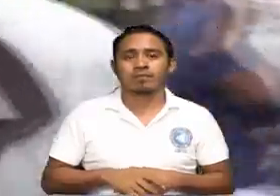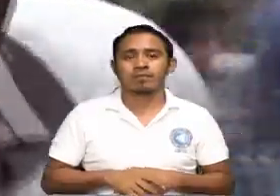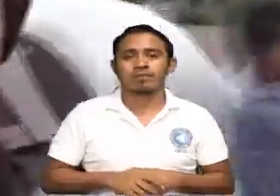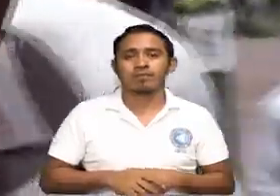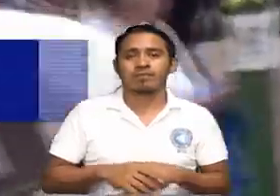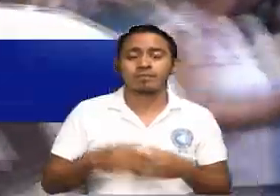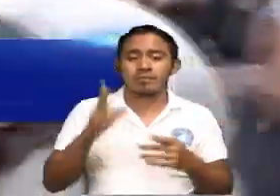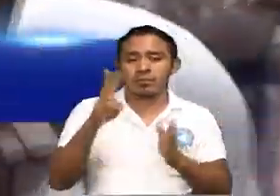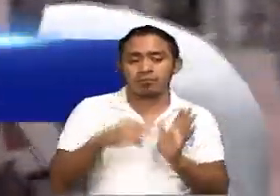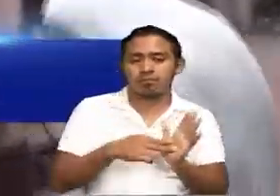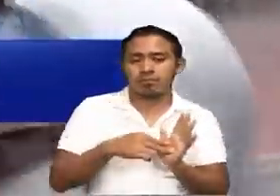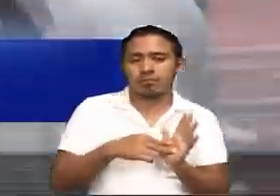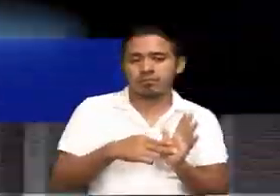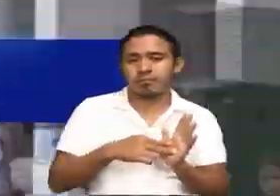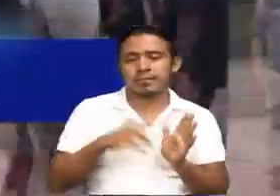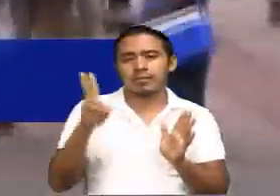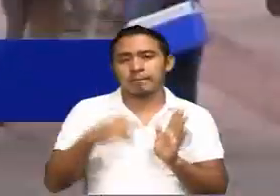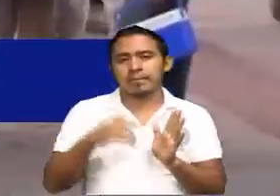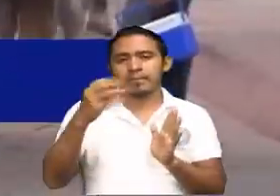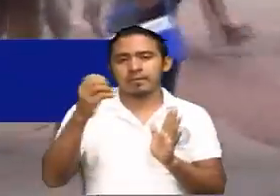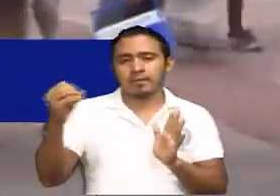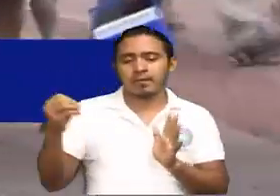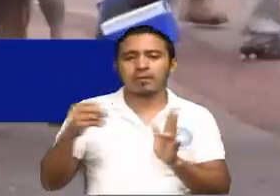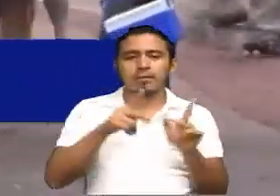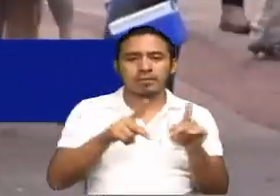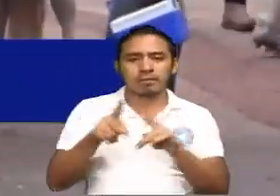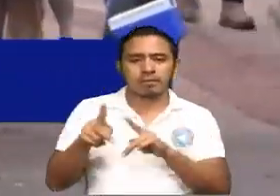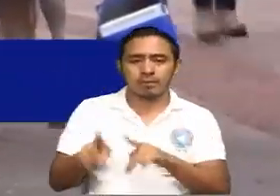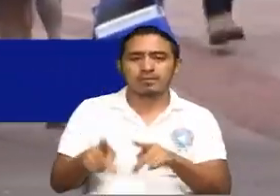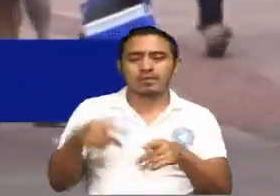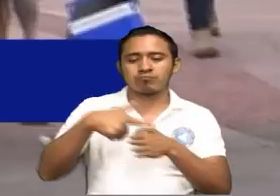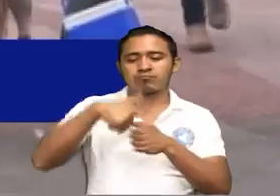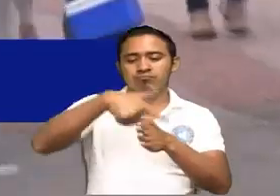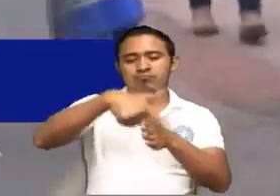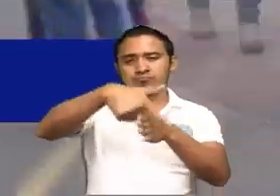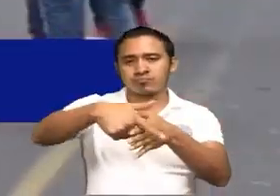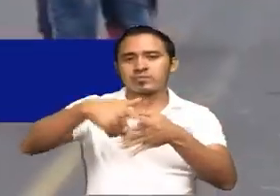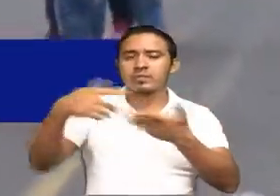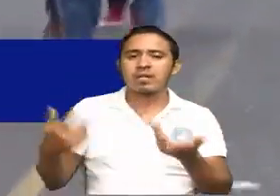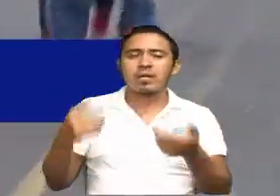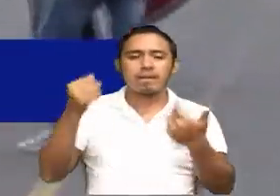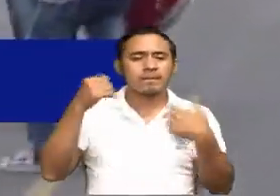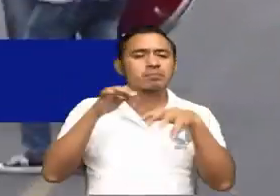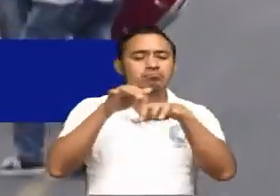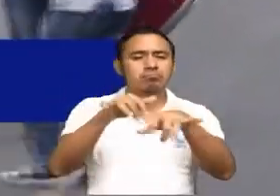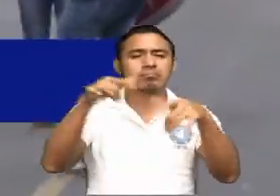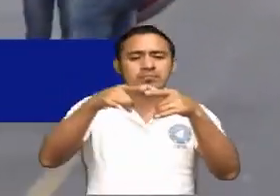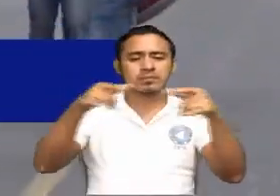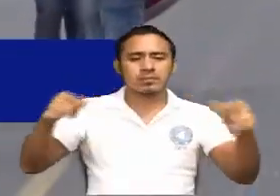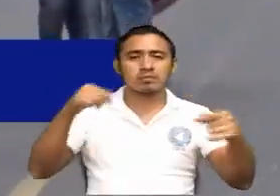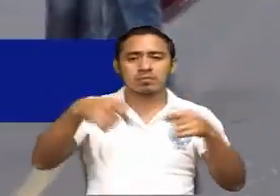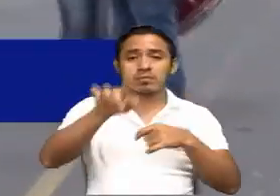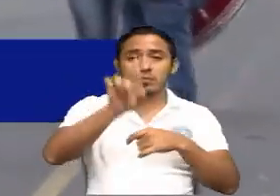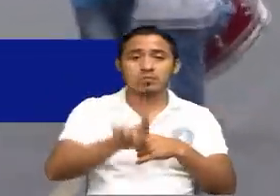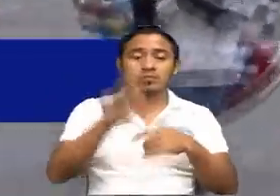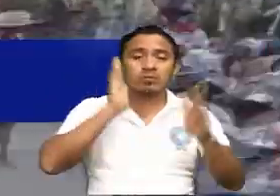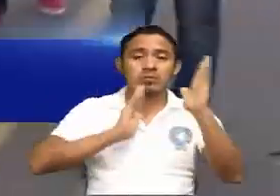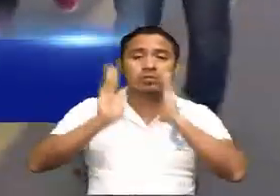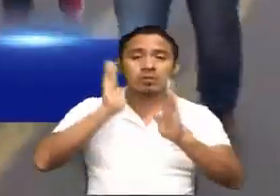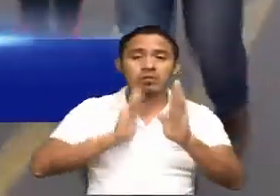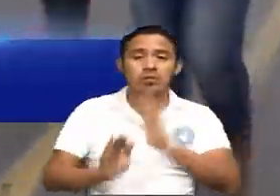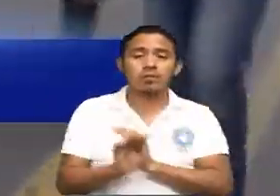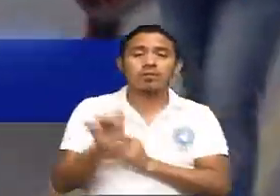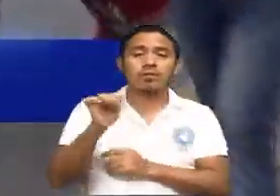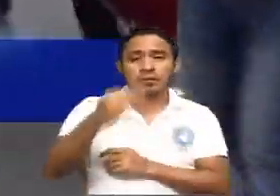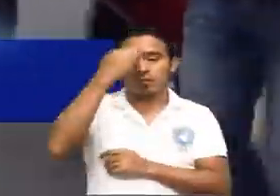Entre 2.000 y 2.500 caballistas participarán en el desfile hípico de Managua este 1 de agosto, esto